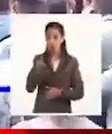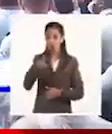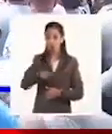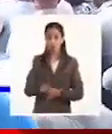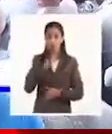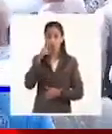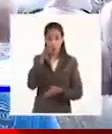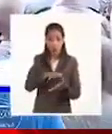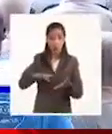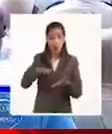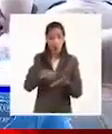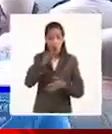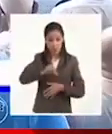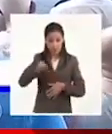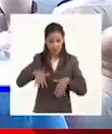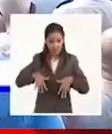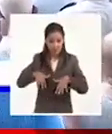una escaramuza,